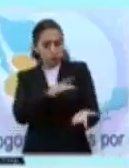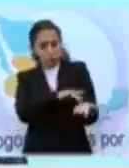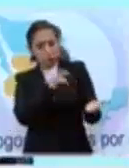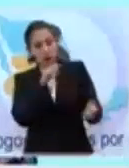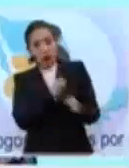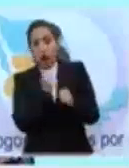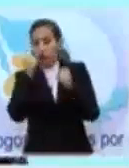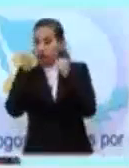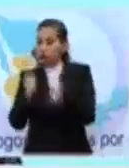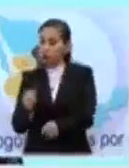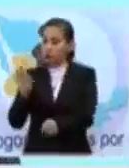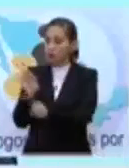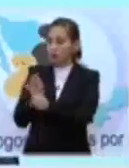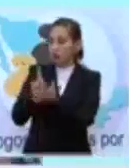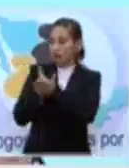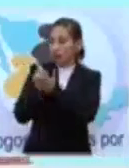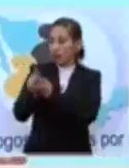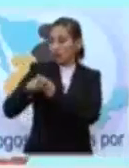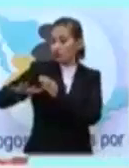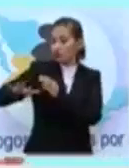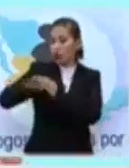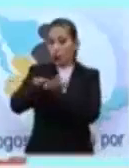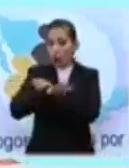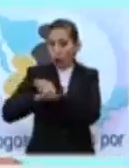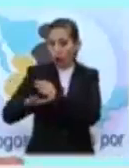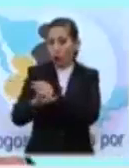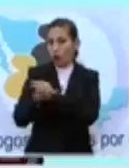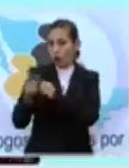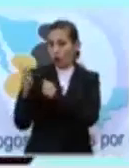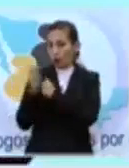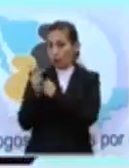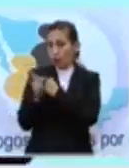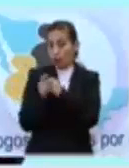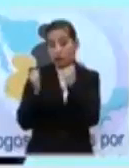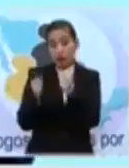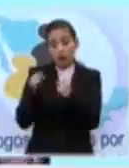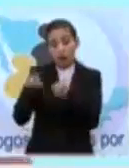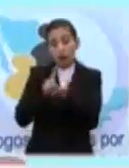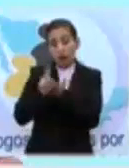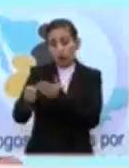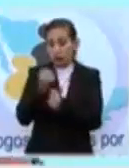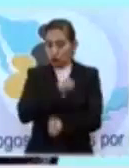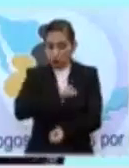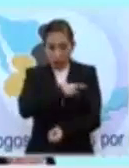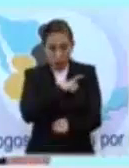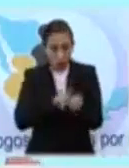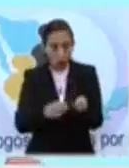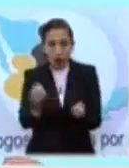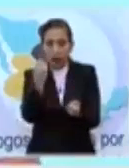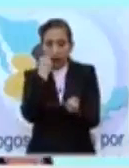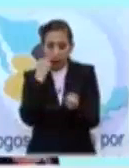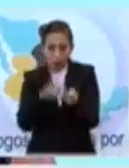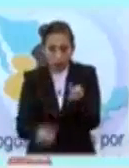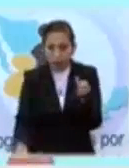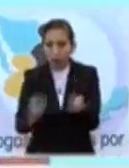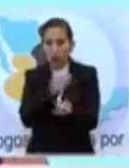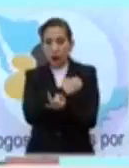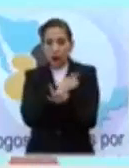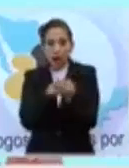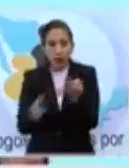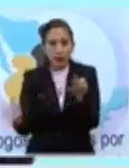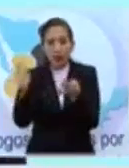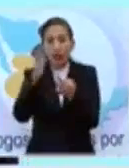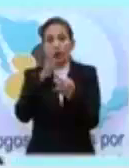ver con garantizar los derechos a toda la población de los países, garantizar el derecho a la salud, a la alimentación, a la educación,